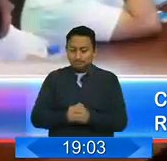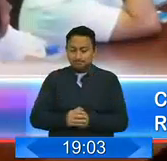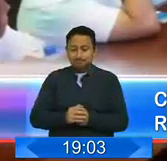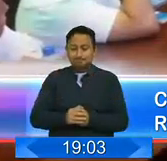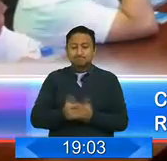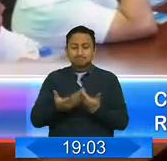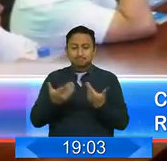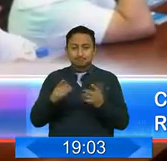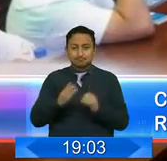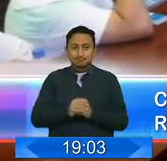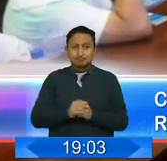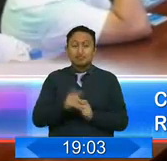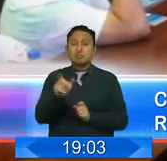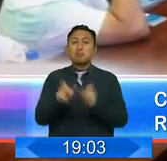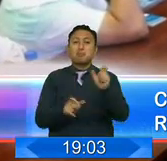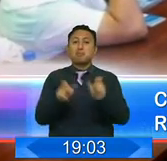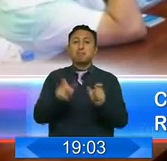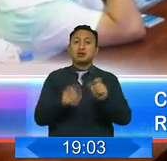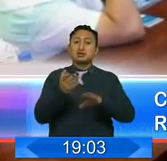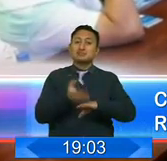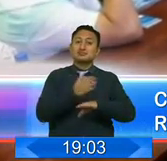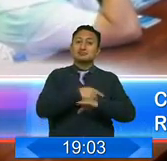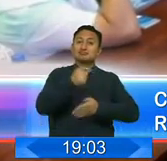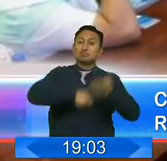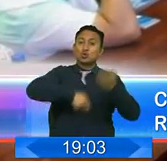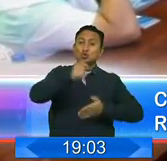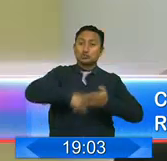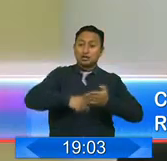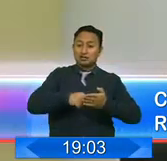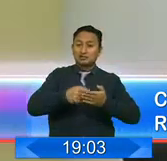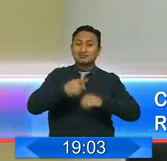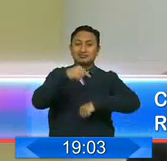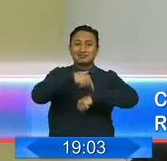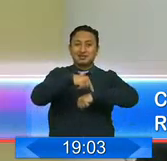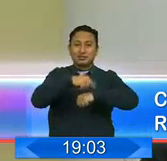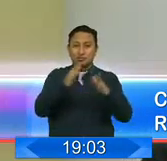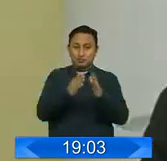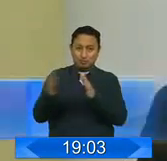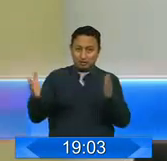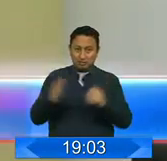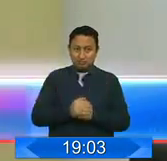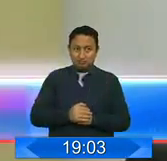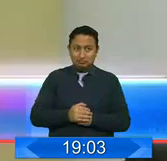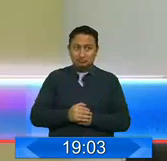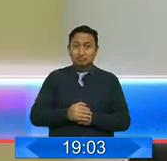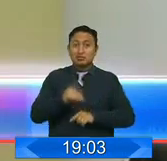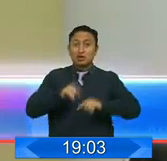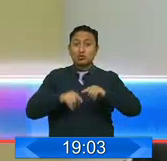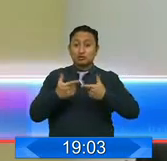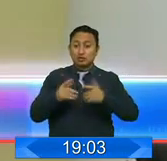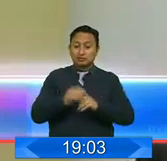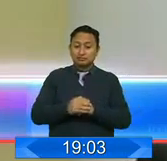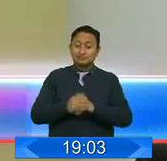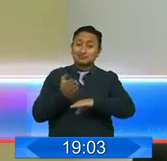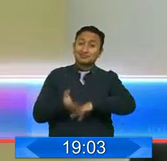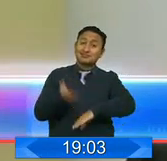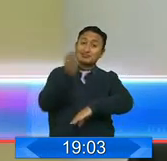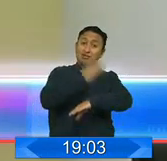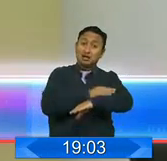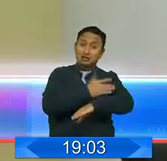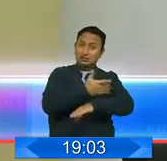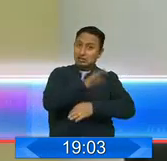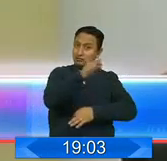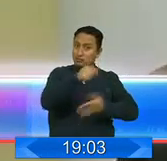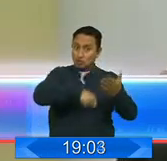han generado para las personas que tenían contratos ocasionales. Debían de haberse incluso terminado en tiempo anterior,